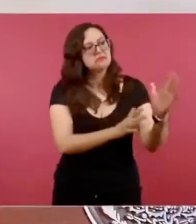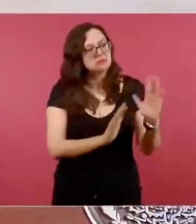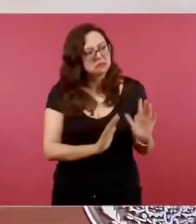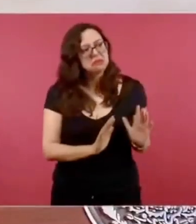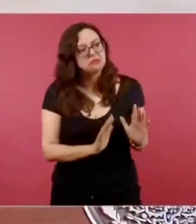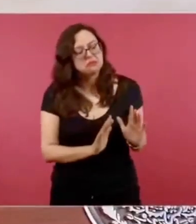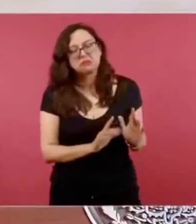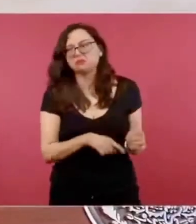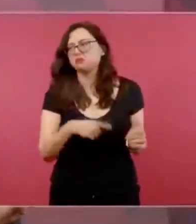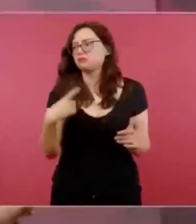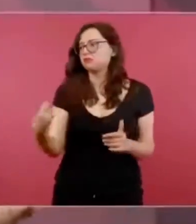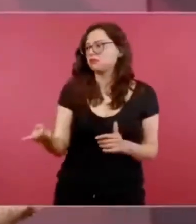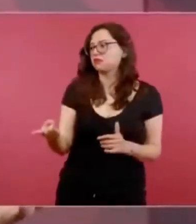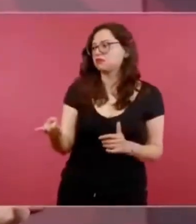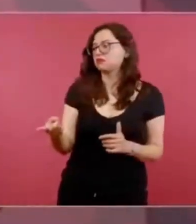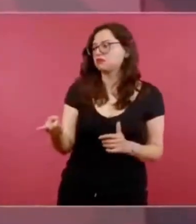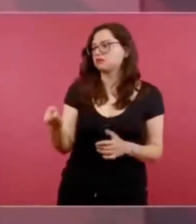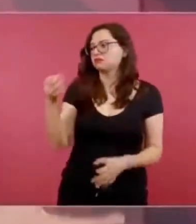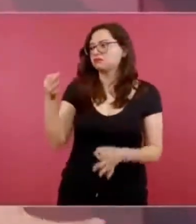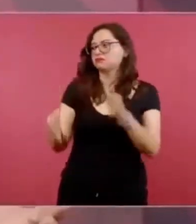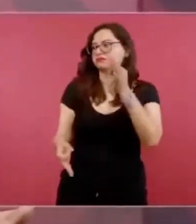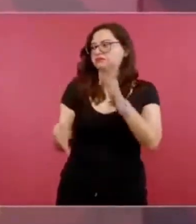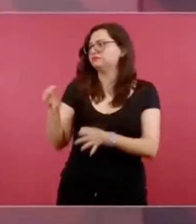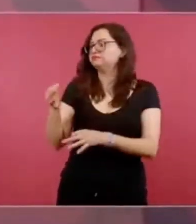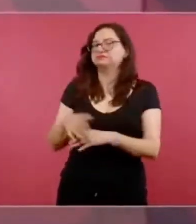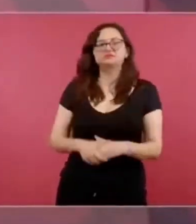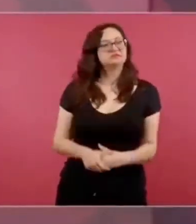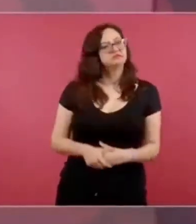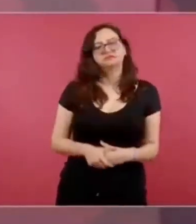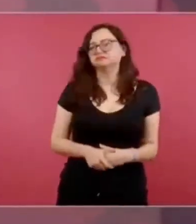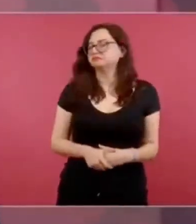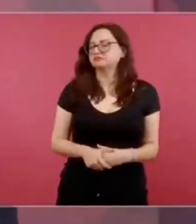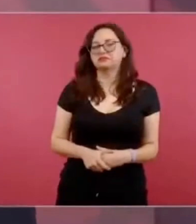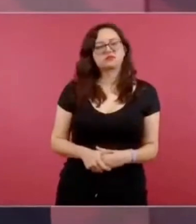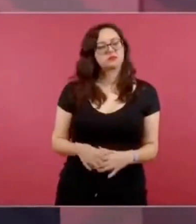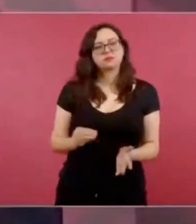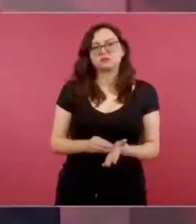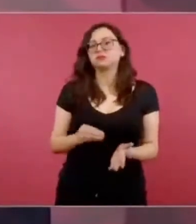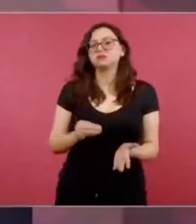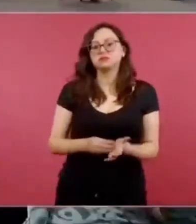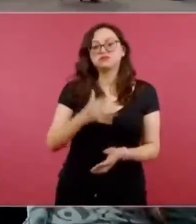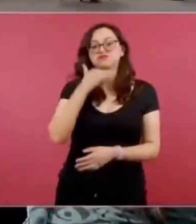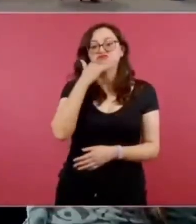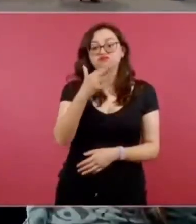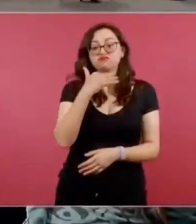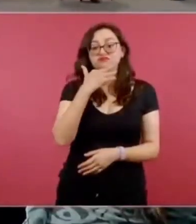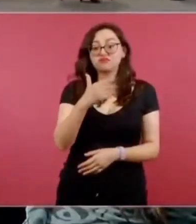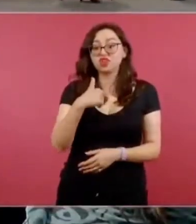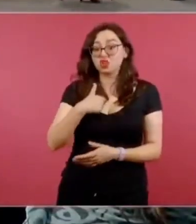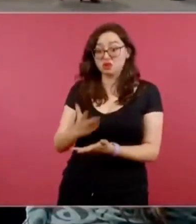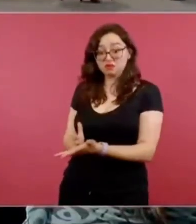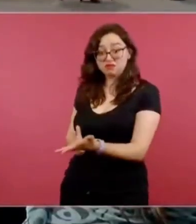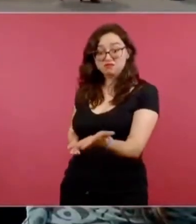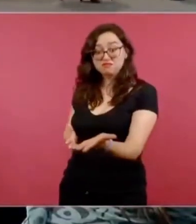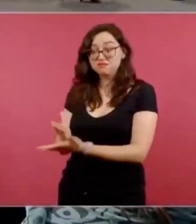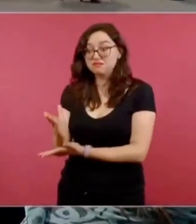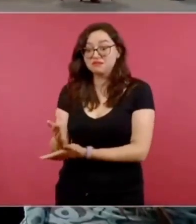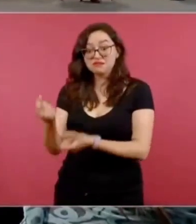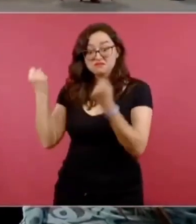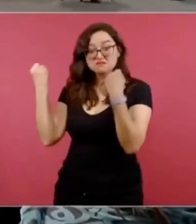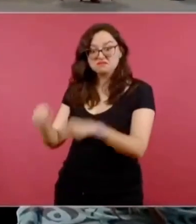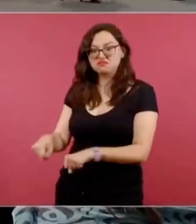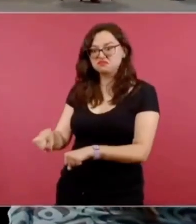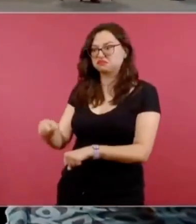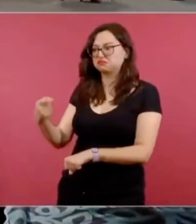porque como es un poder independiente y no somos autoritarios, porque no luchamos